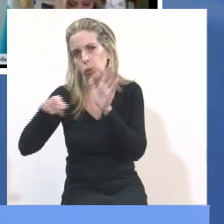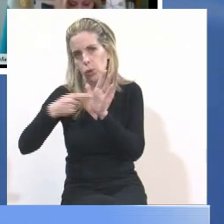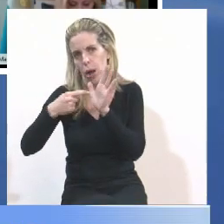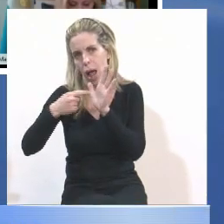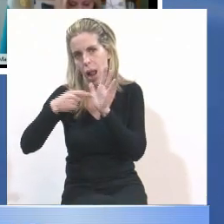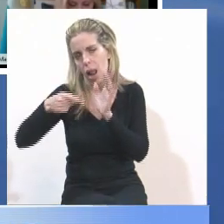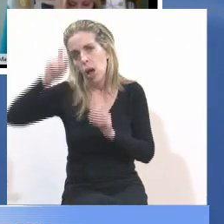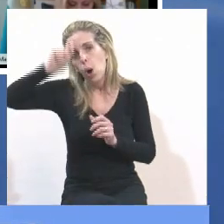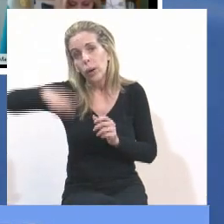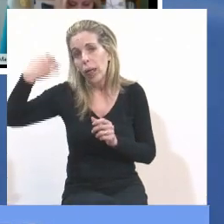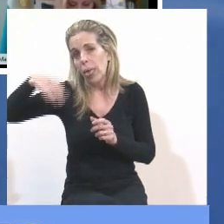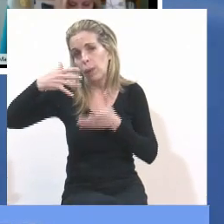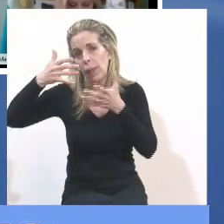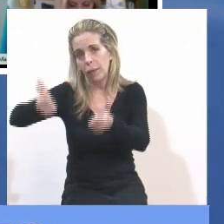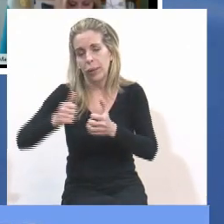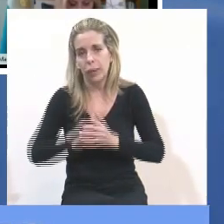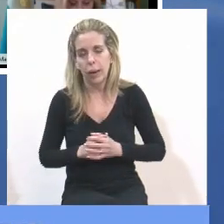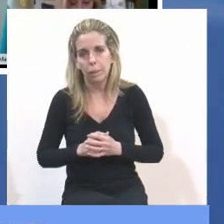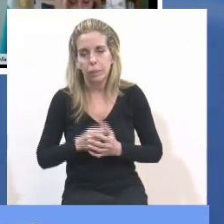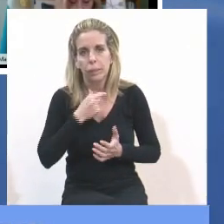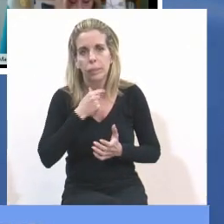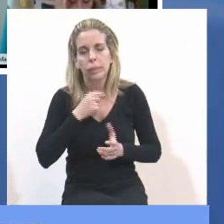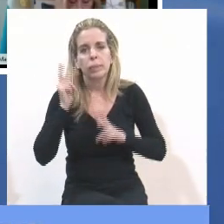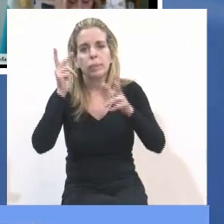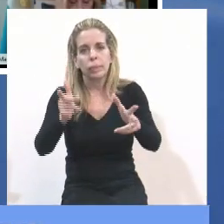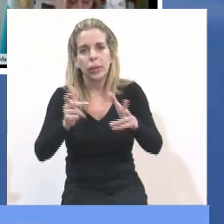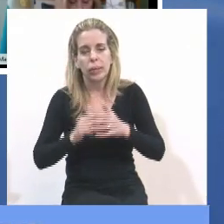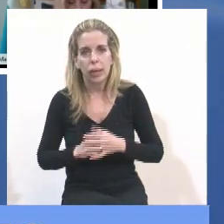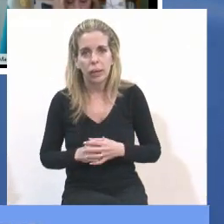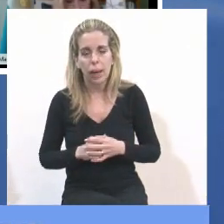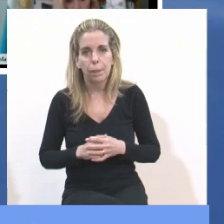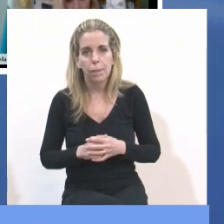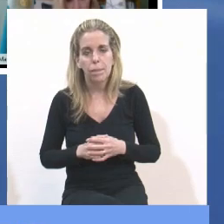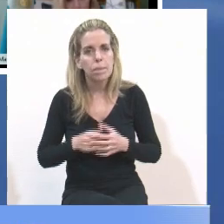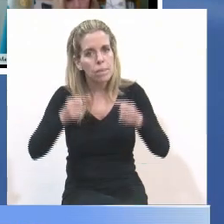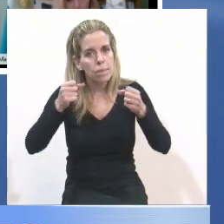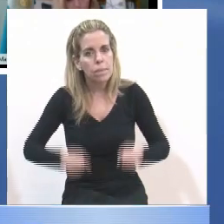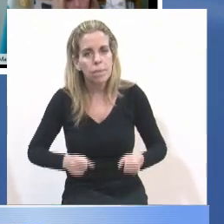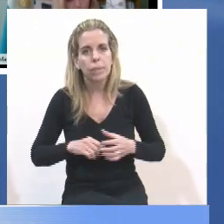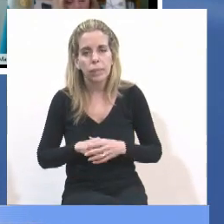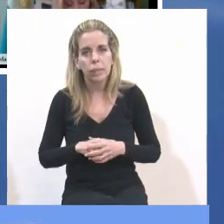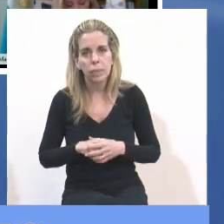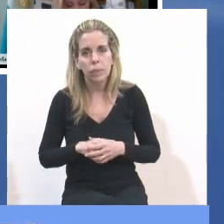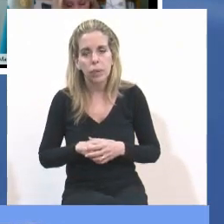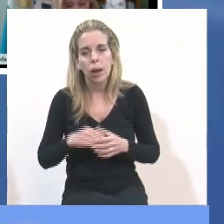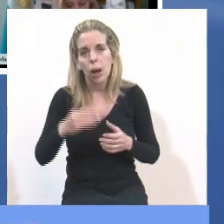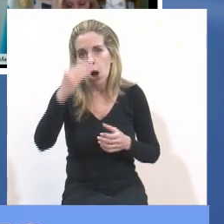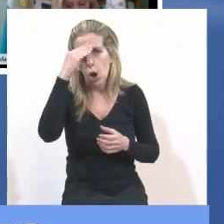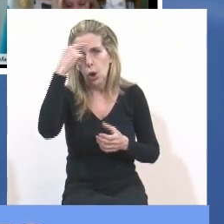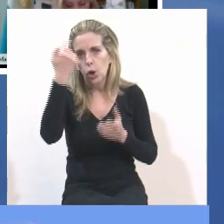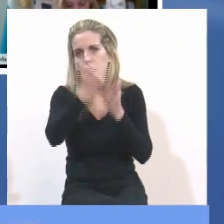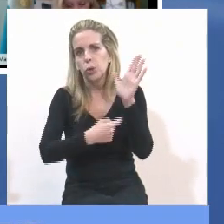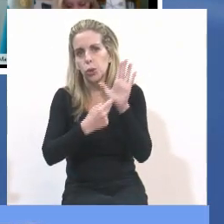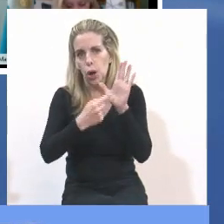defender. Quiero decirle, señora presidenta, y quiero reafirmar que la